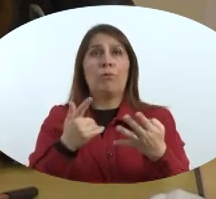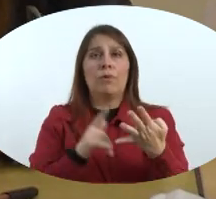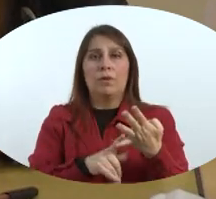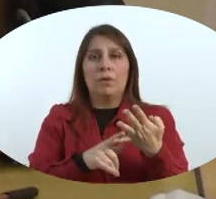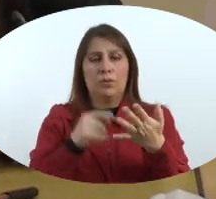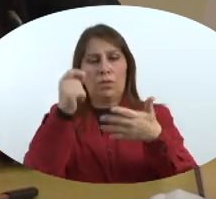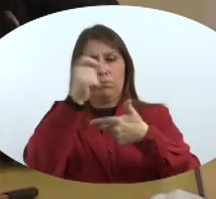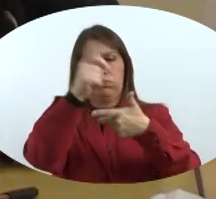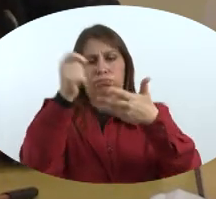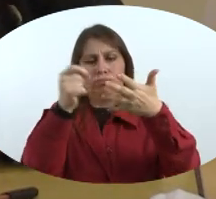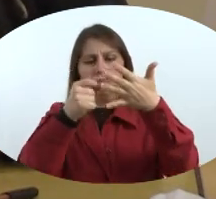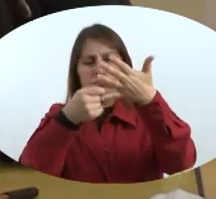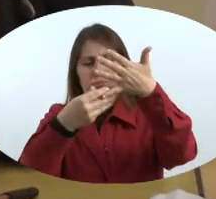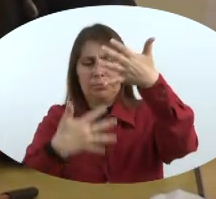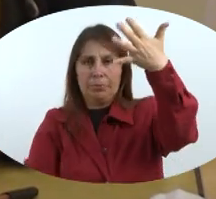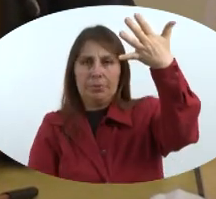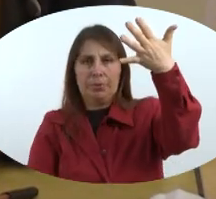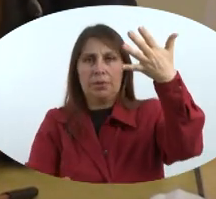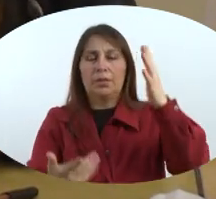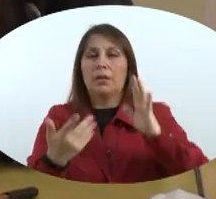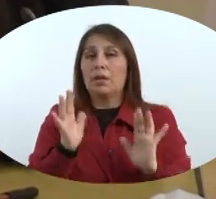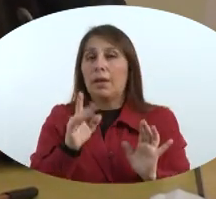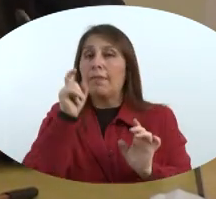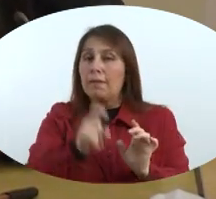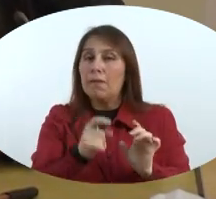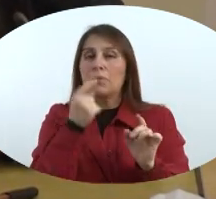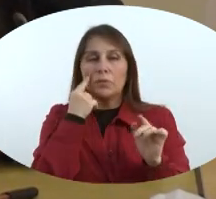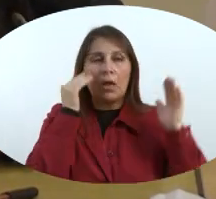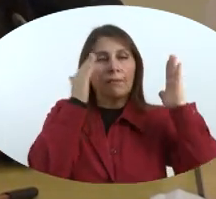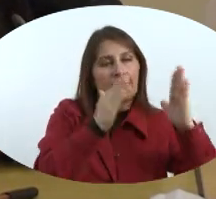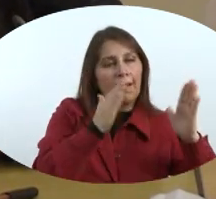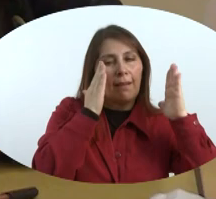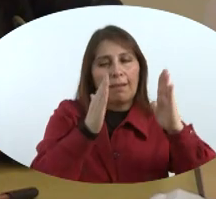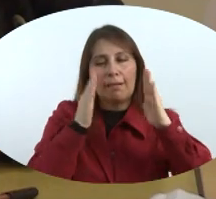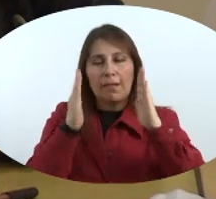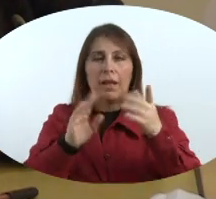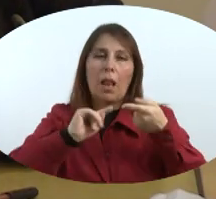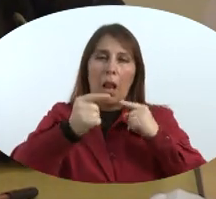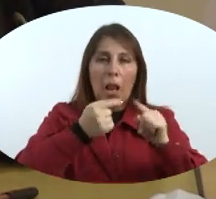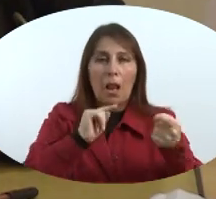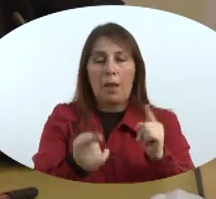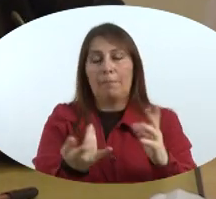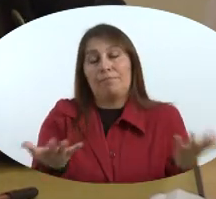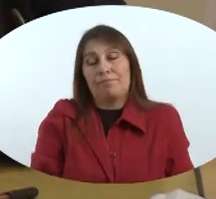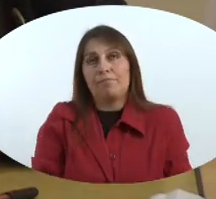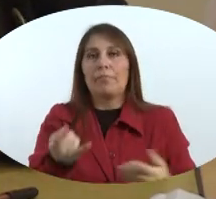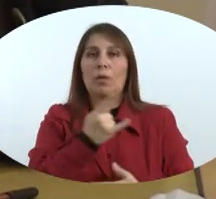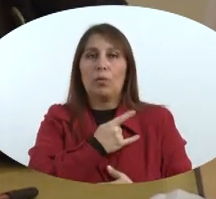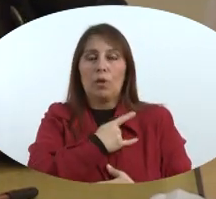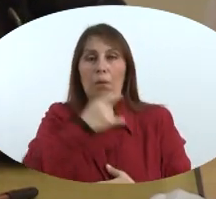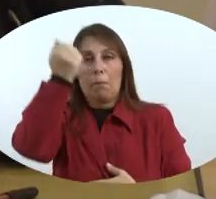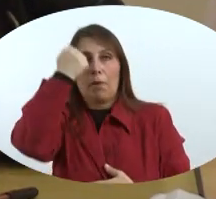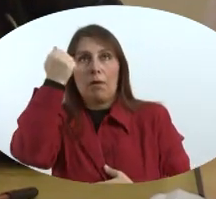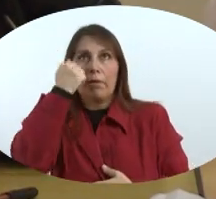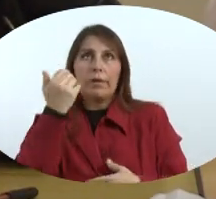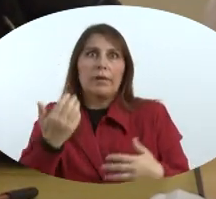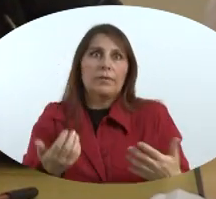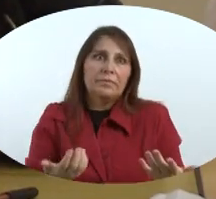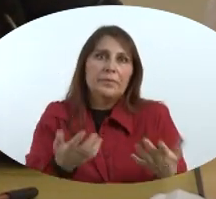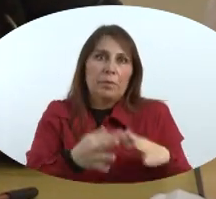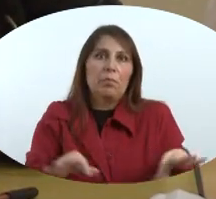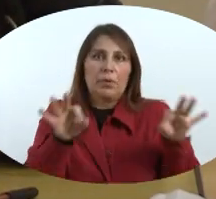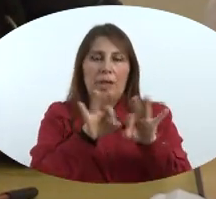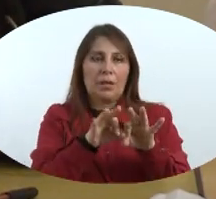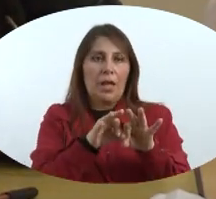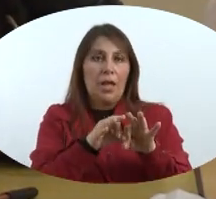son muchísimos muchísimos puntos que hay que entrar a entrar a mirar y pues a open y pues por lo es que lo que es con